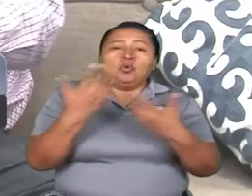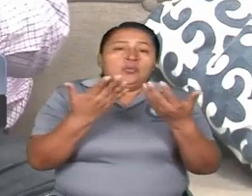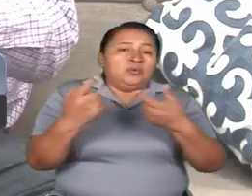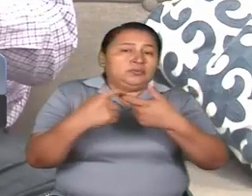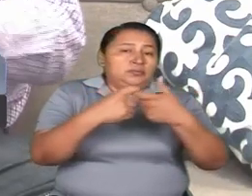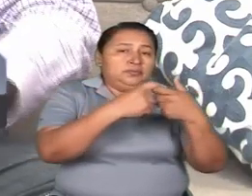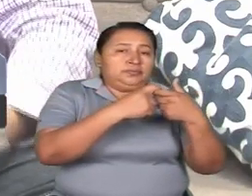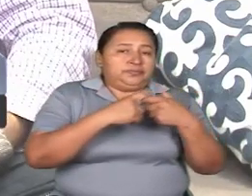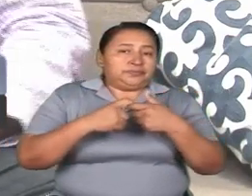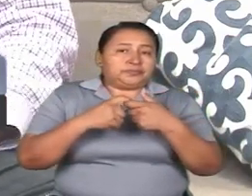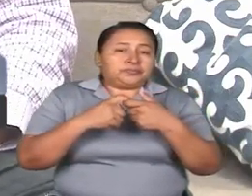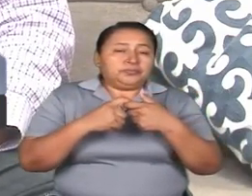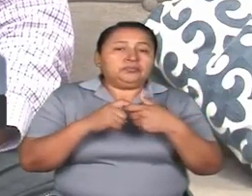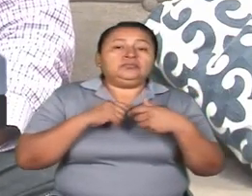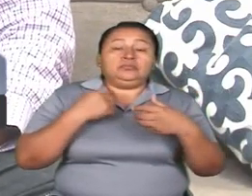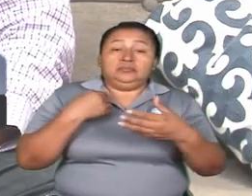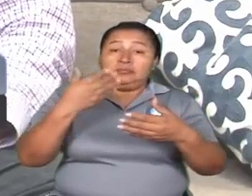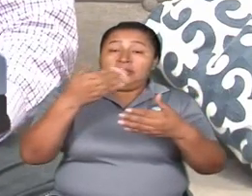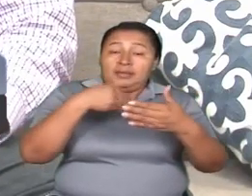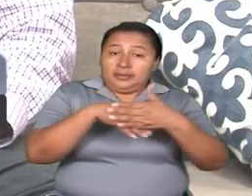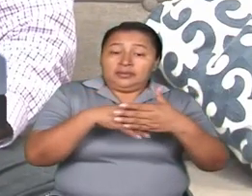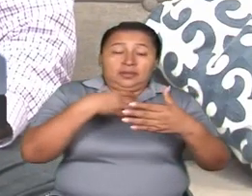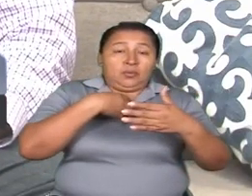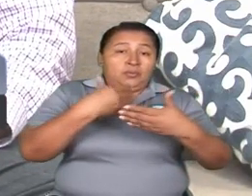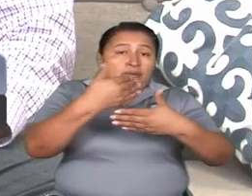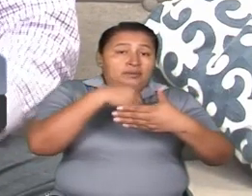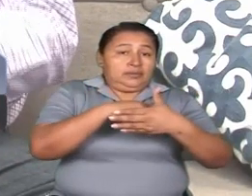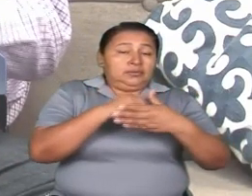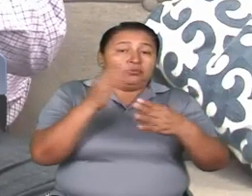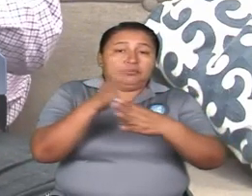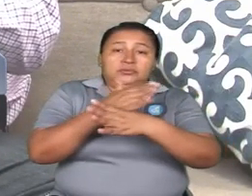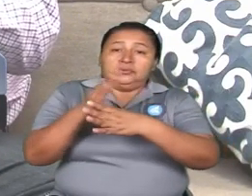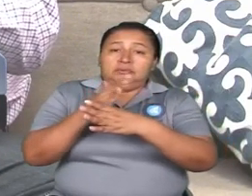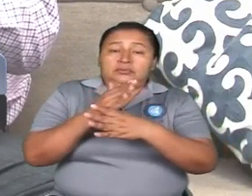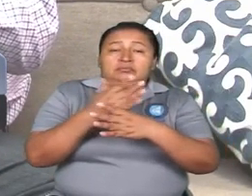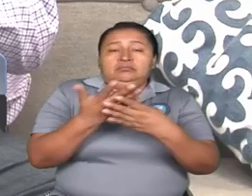coordinación interna de los distintos